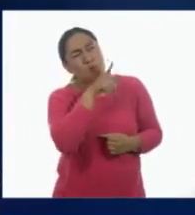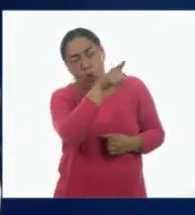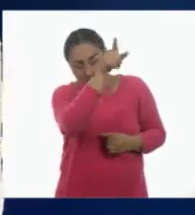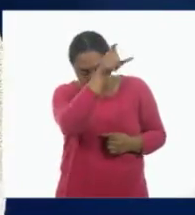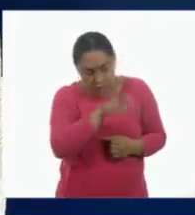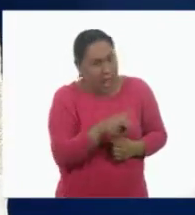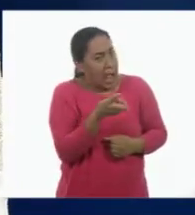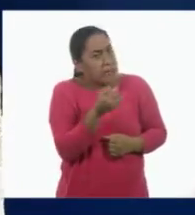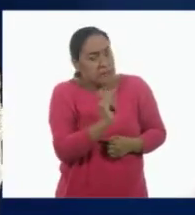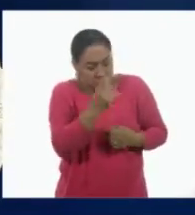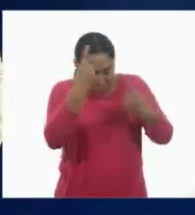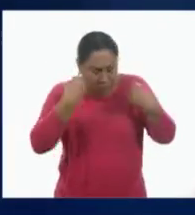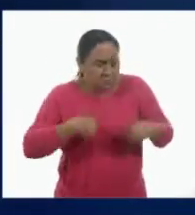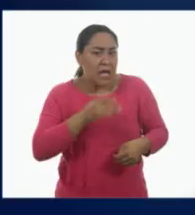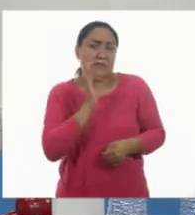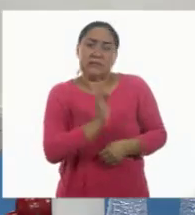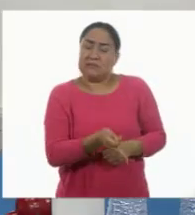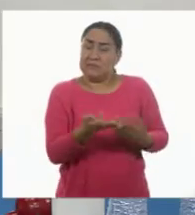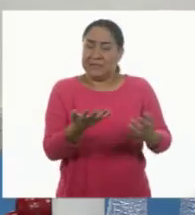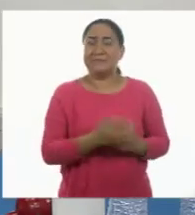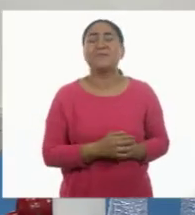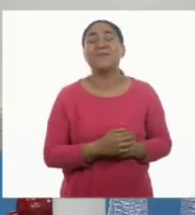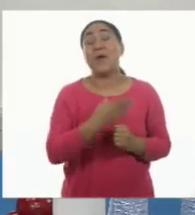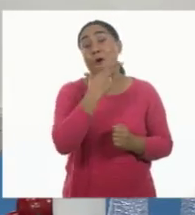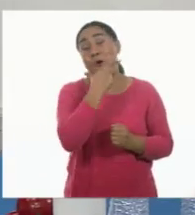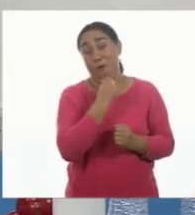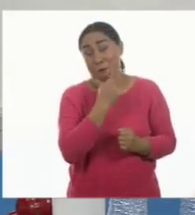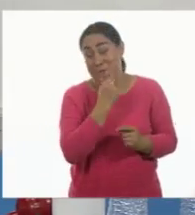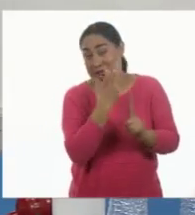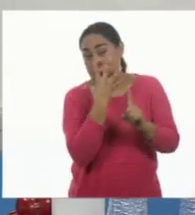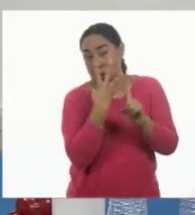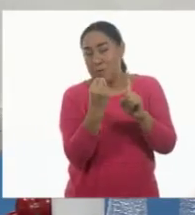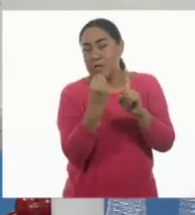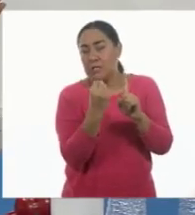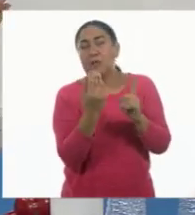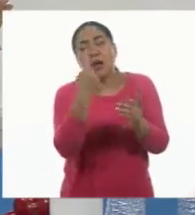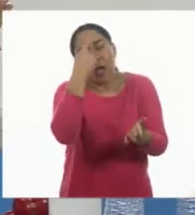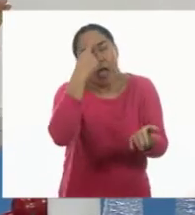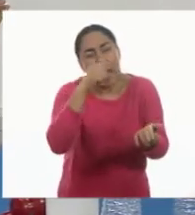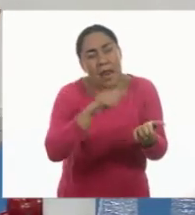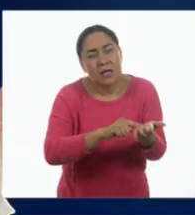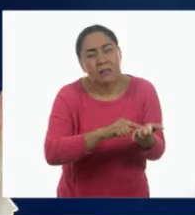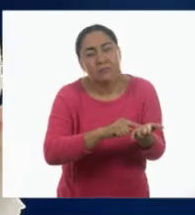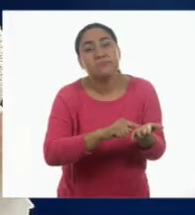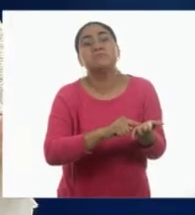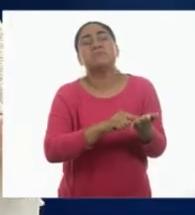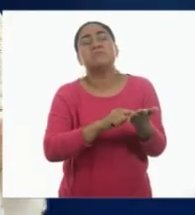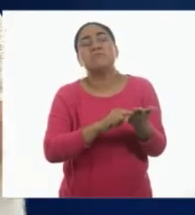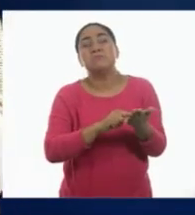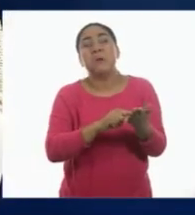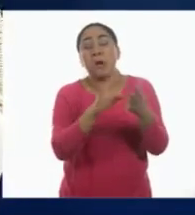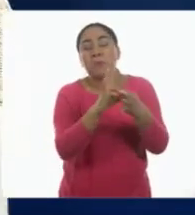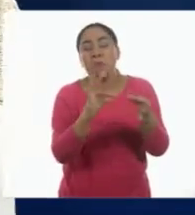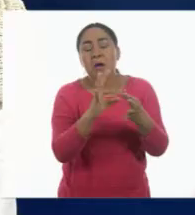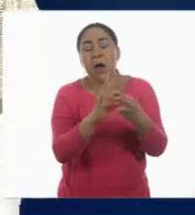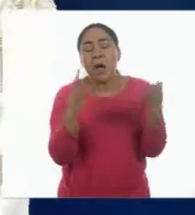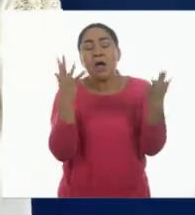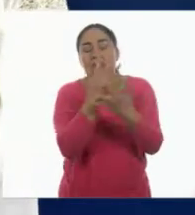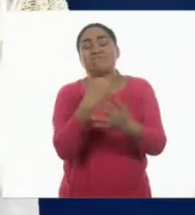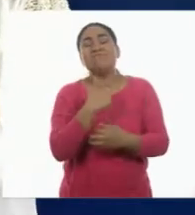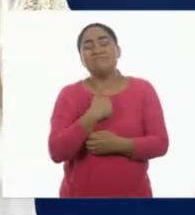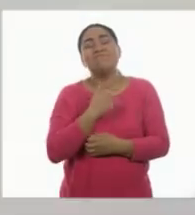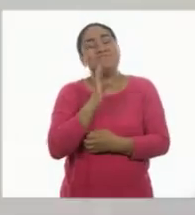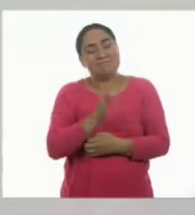con tu belleza natural. Y el hombre lobo, ¿qué crees? Se aceptó. Sí, muy bien.